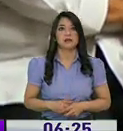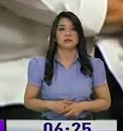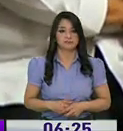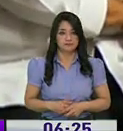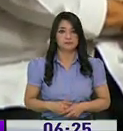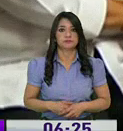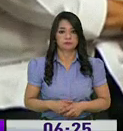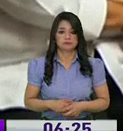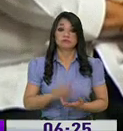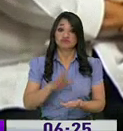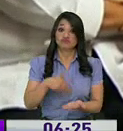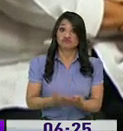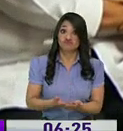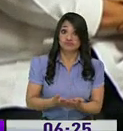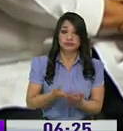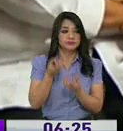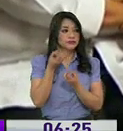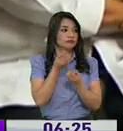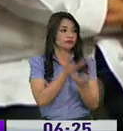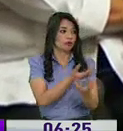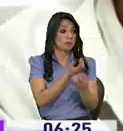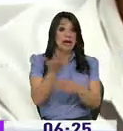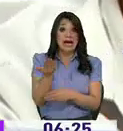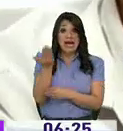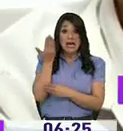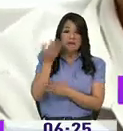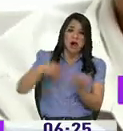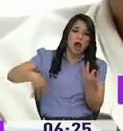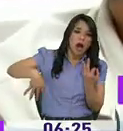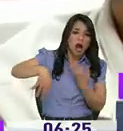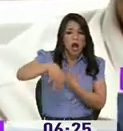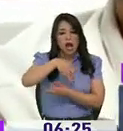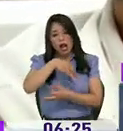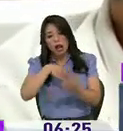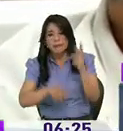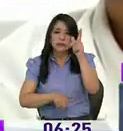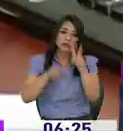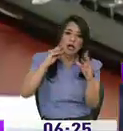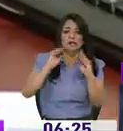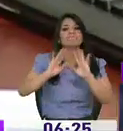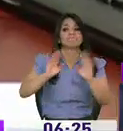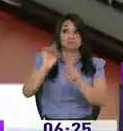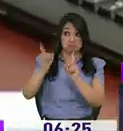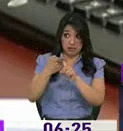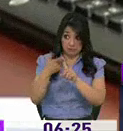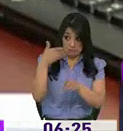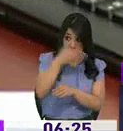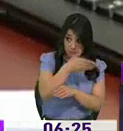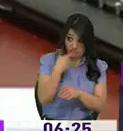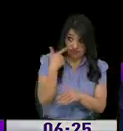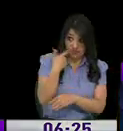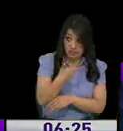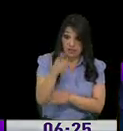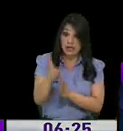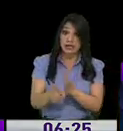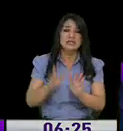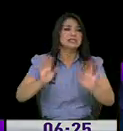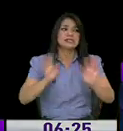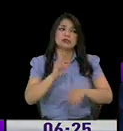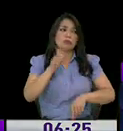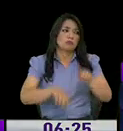Llegó para desvirtuar las elucubraciones tras no comparecer en la primera convocatoria de la Fiscalía de Daule y